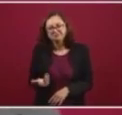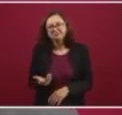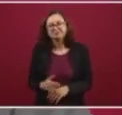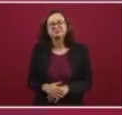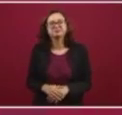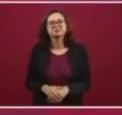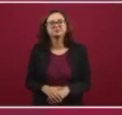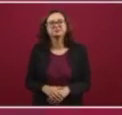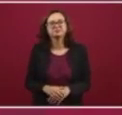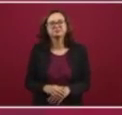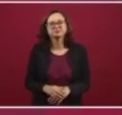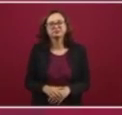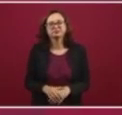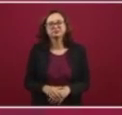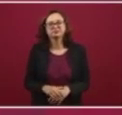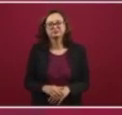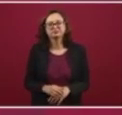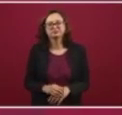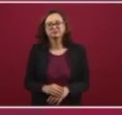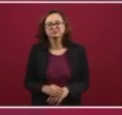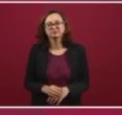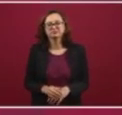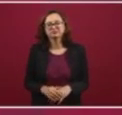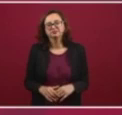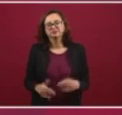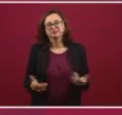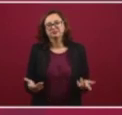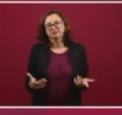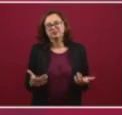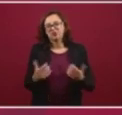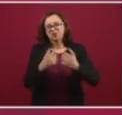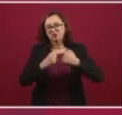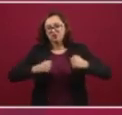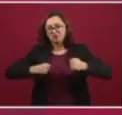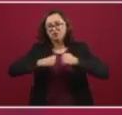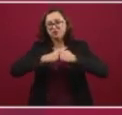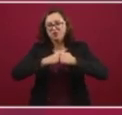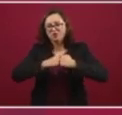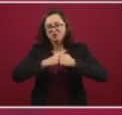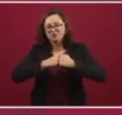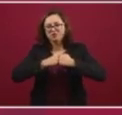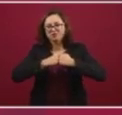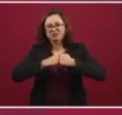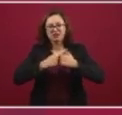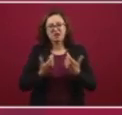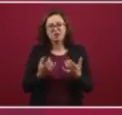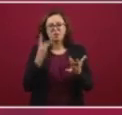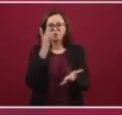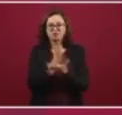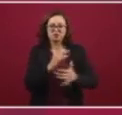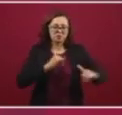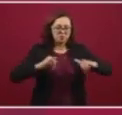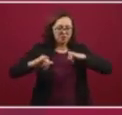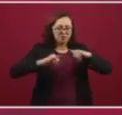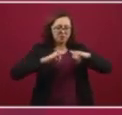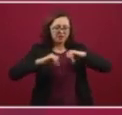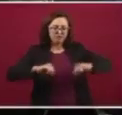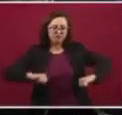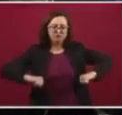piensan en la frontera sin tomar en cuenta